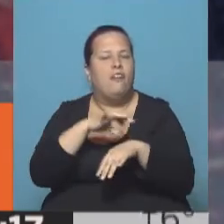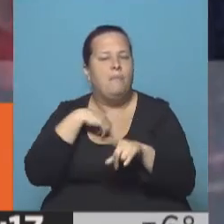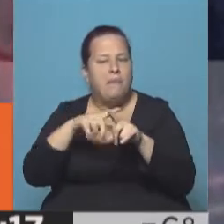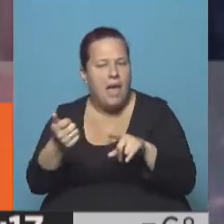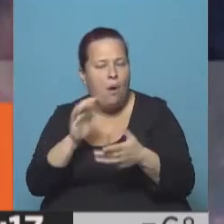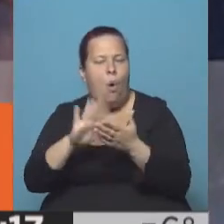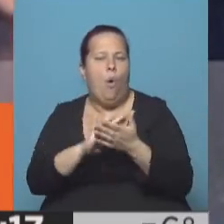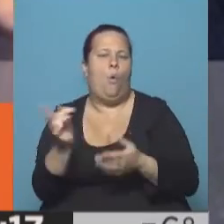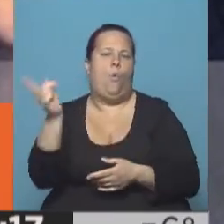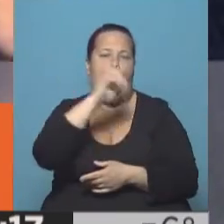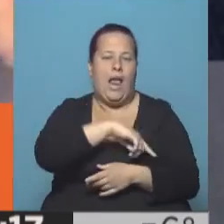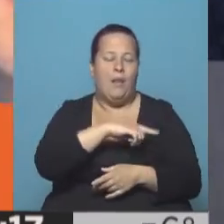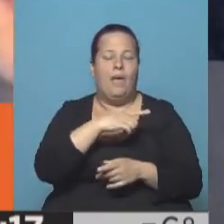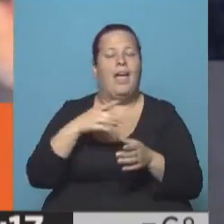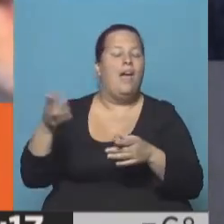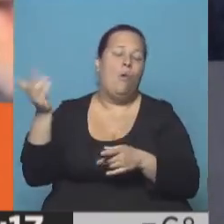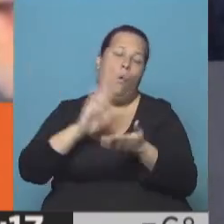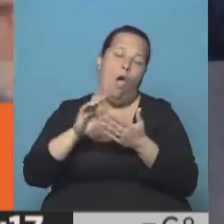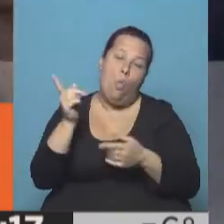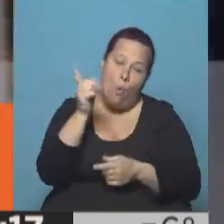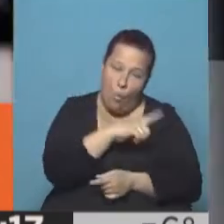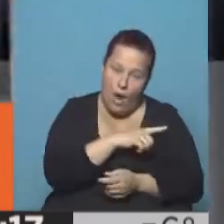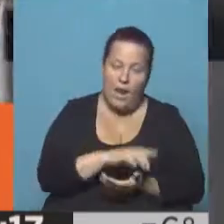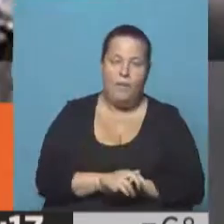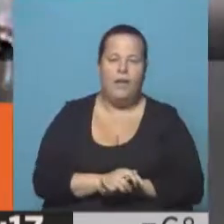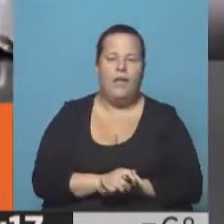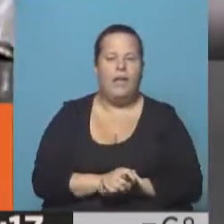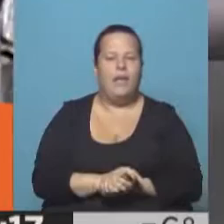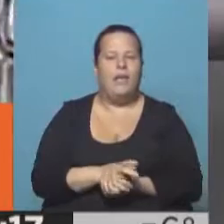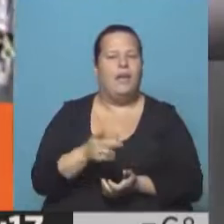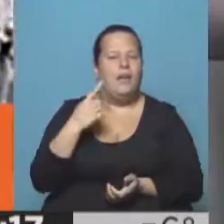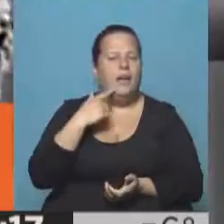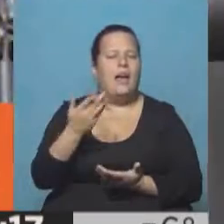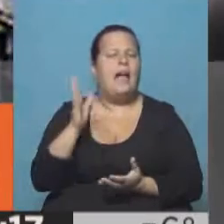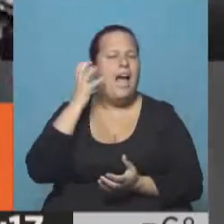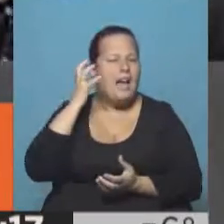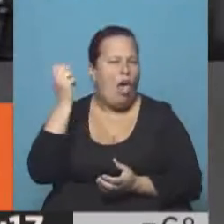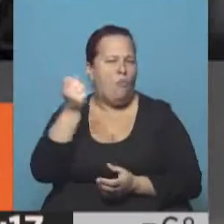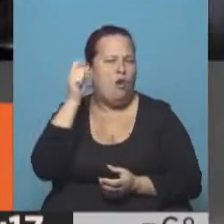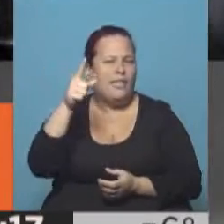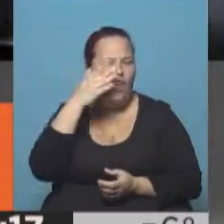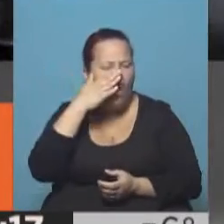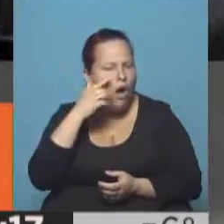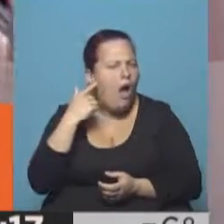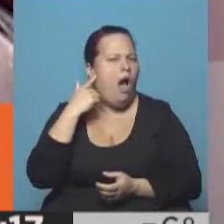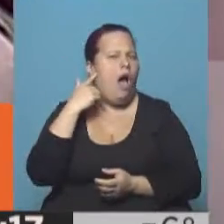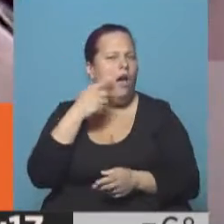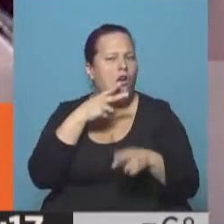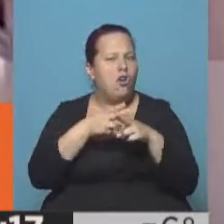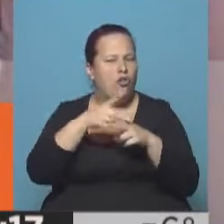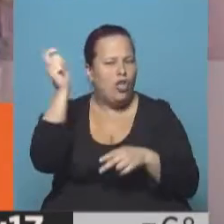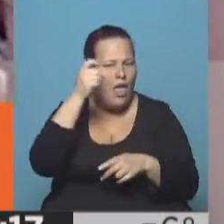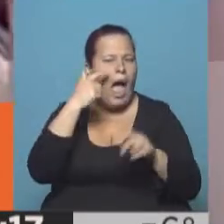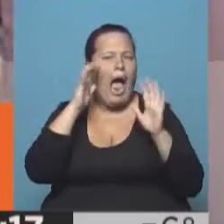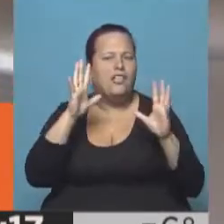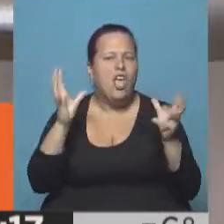hermana entonces tiene que volverse y en el camino éste siente atrás de una radio muy importante de córdoba que me nombran y que dice